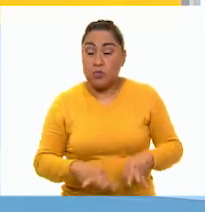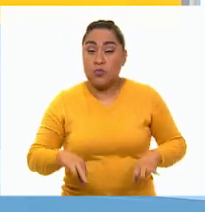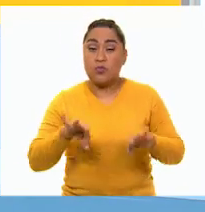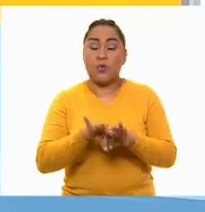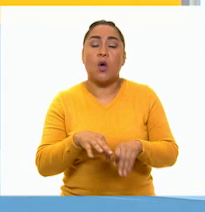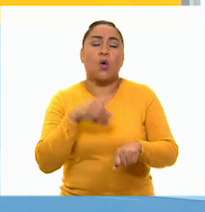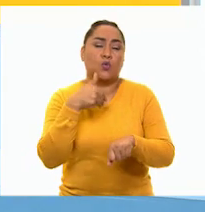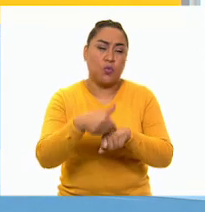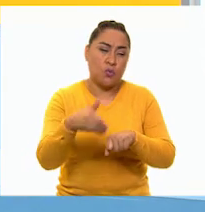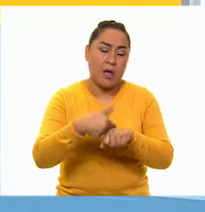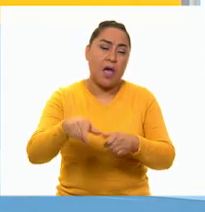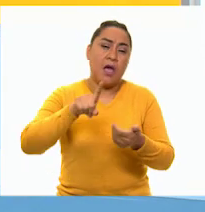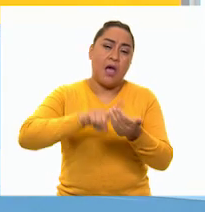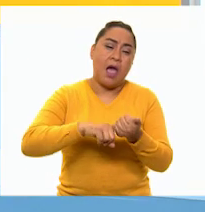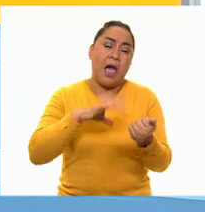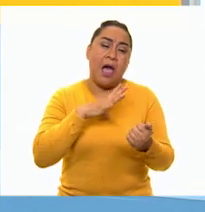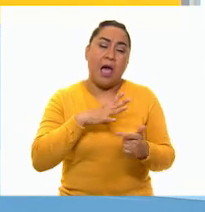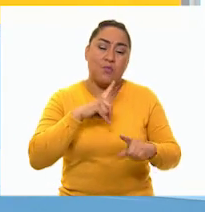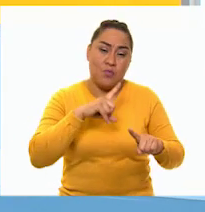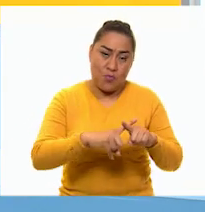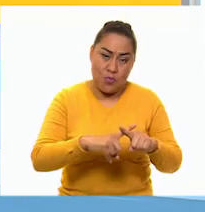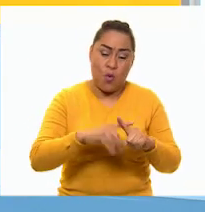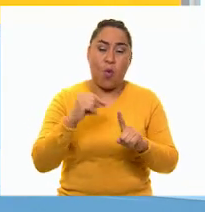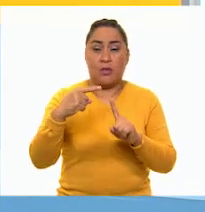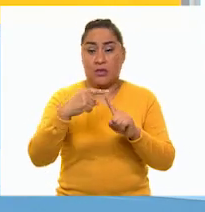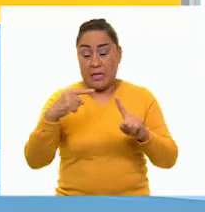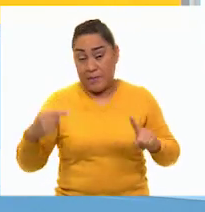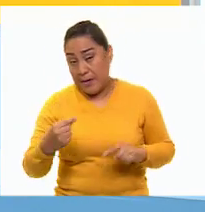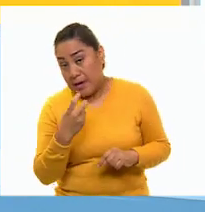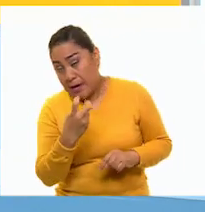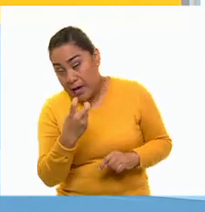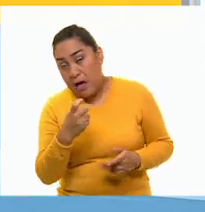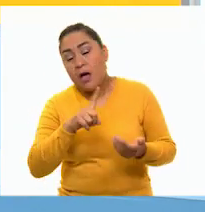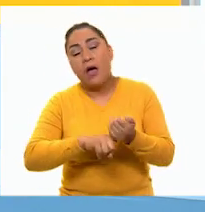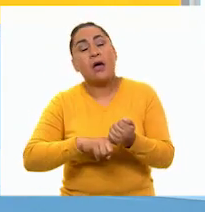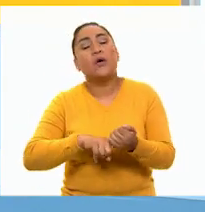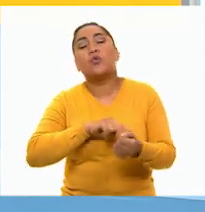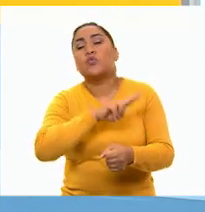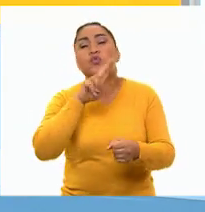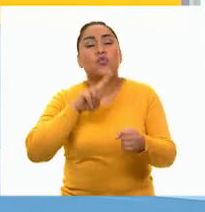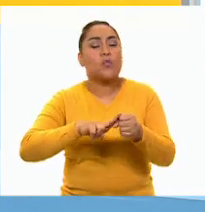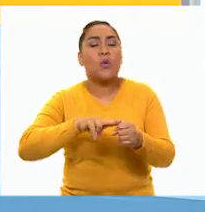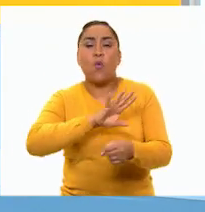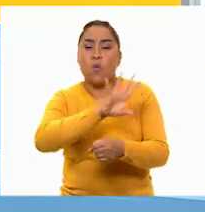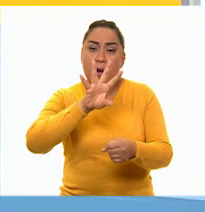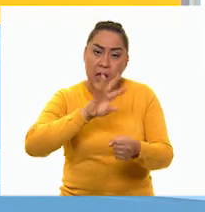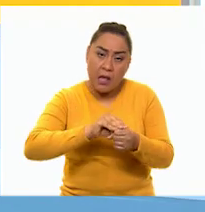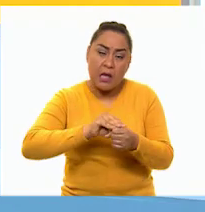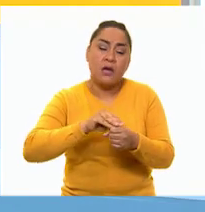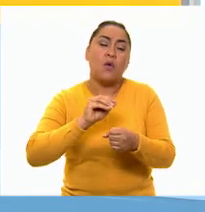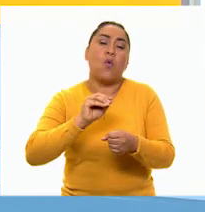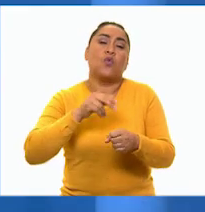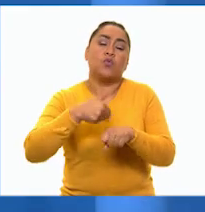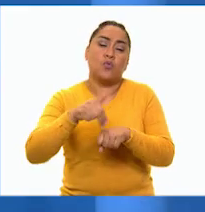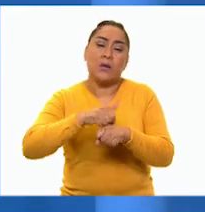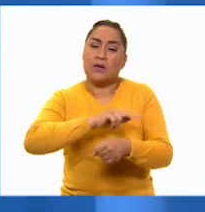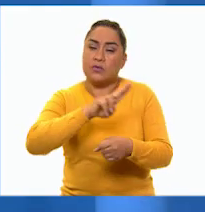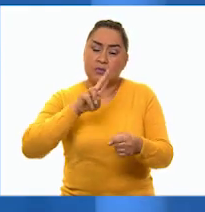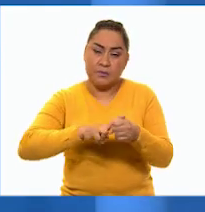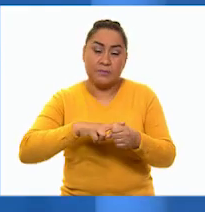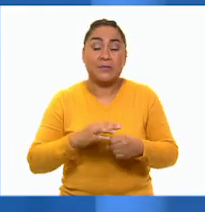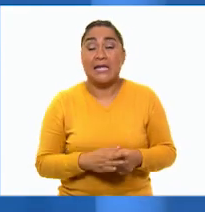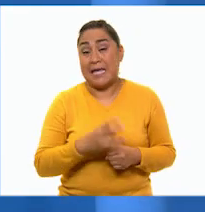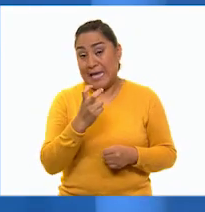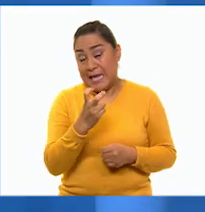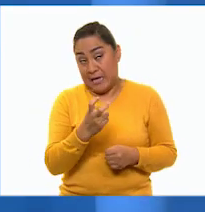son múltiplos y divisores son números enteros naturales o números enteros. Y estos